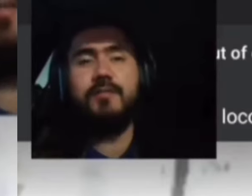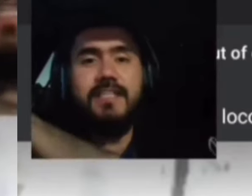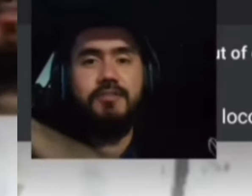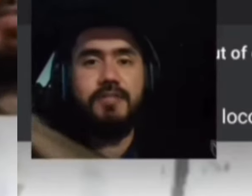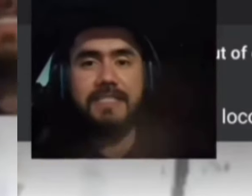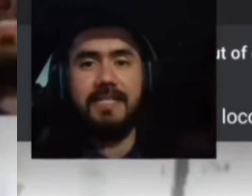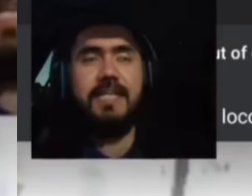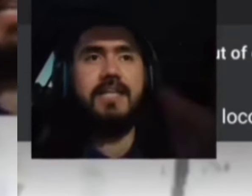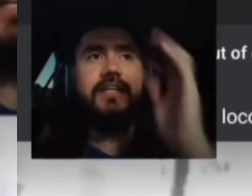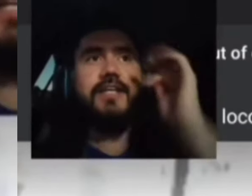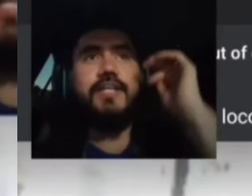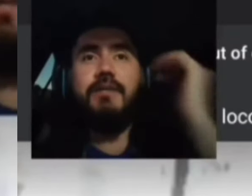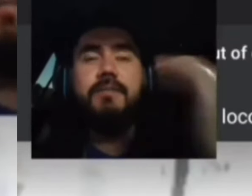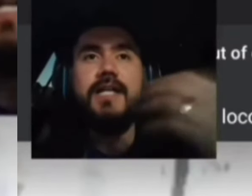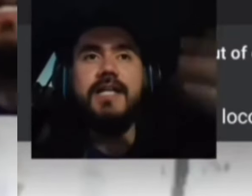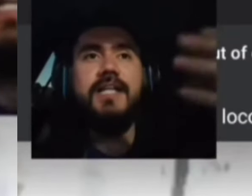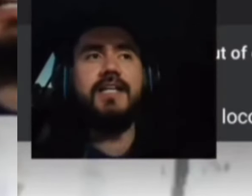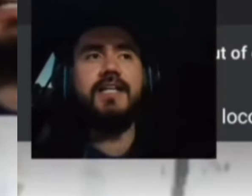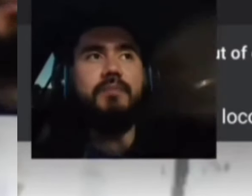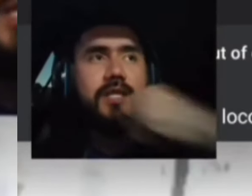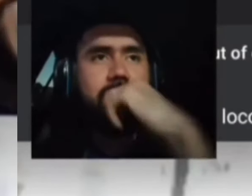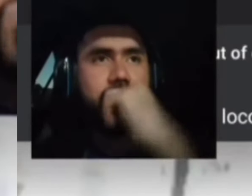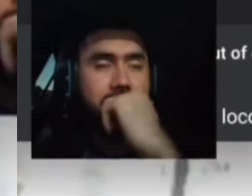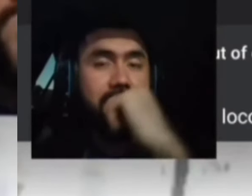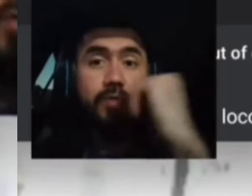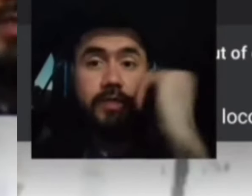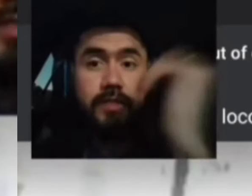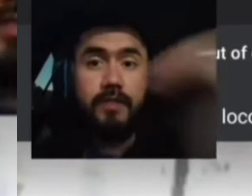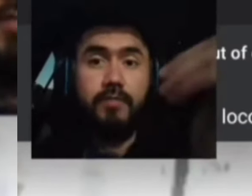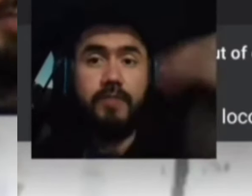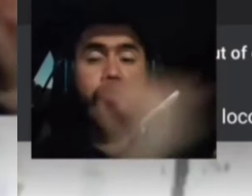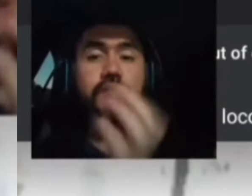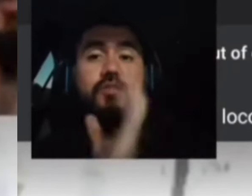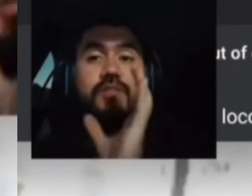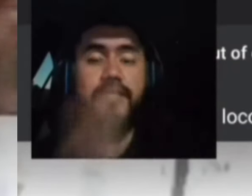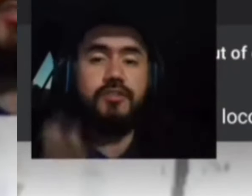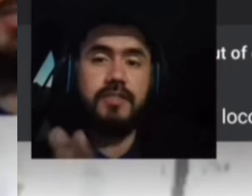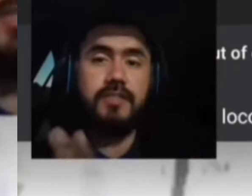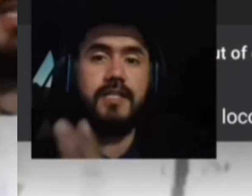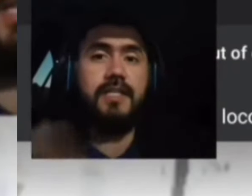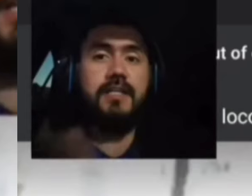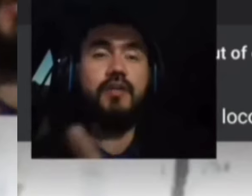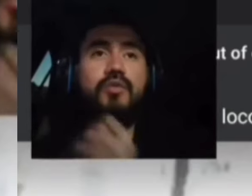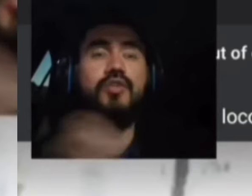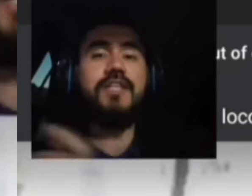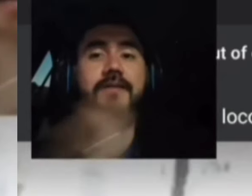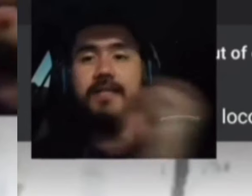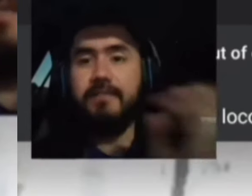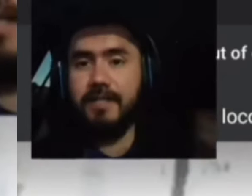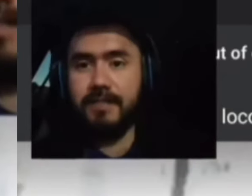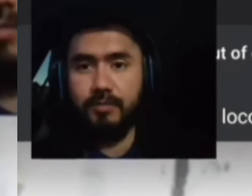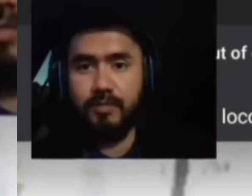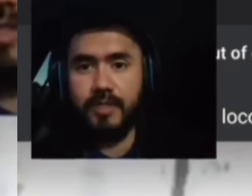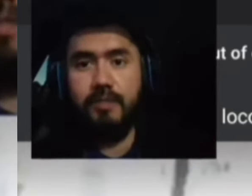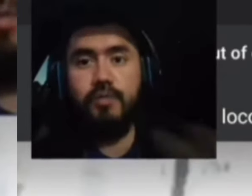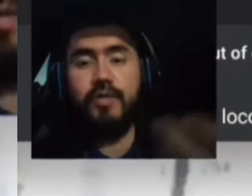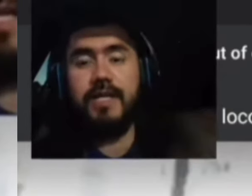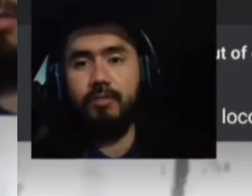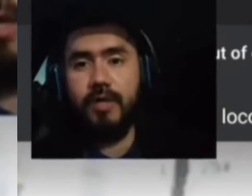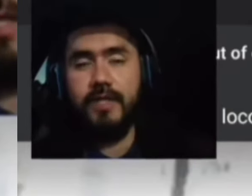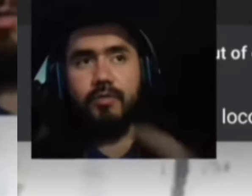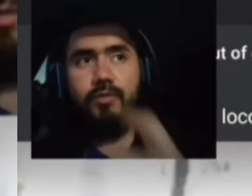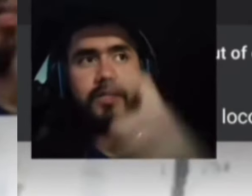Jehová está hecho en serie y no hay manera de que pueda defender cualquier argumento, porque como están hechos en serie, uno ya sabe qué van a responder y